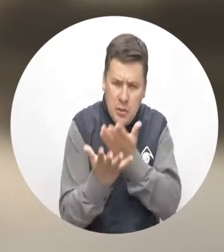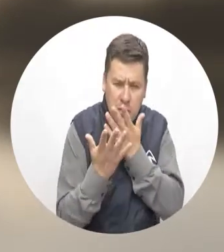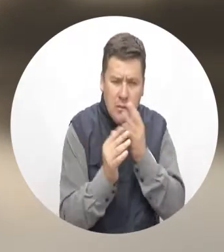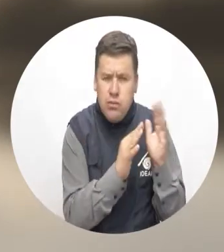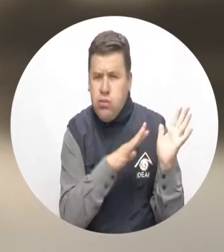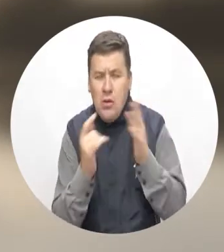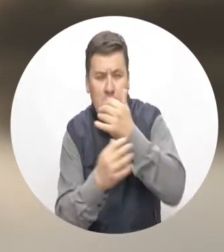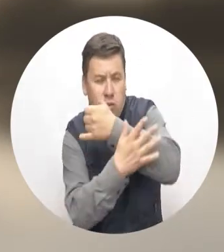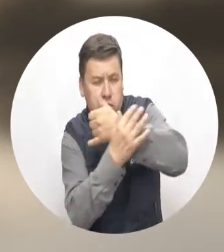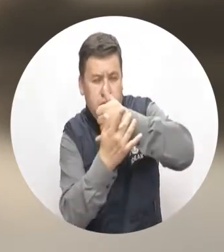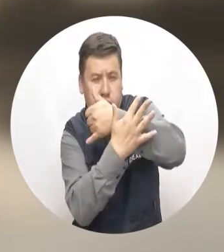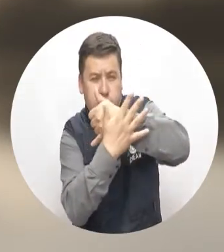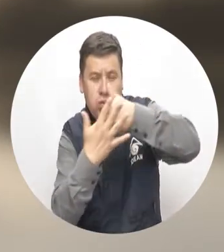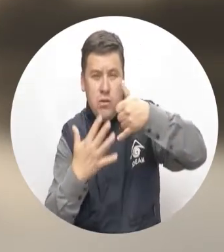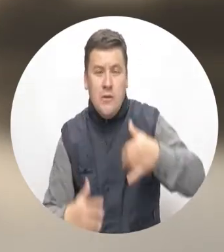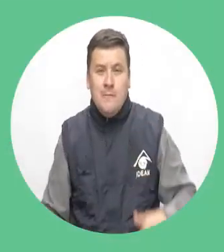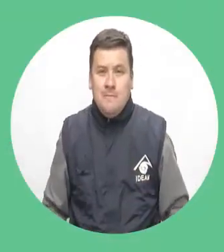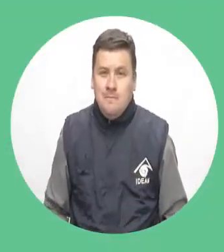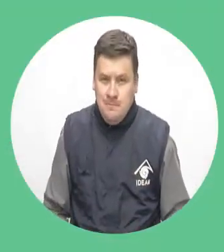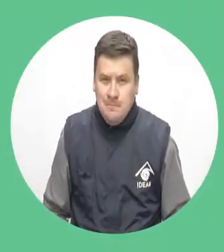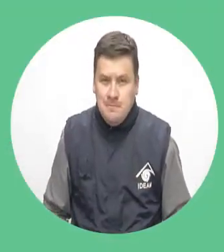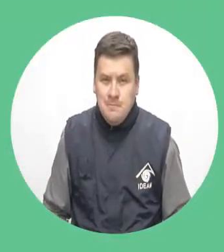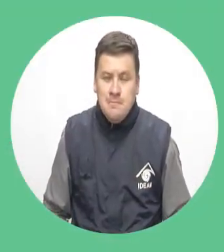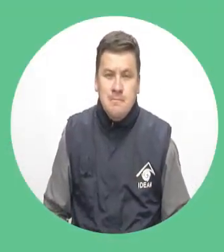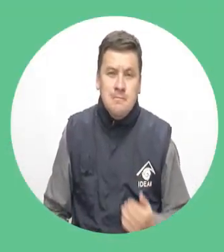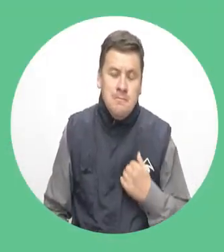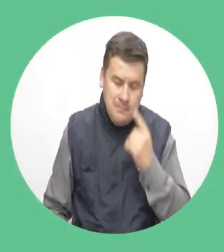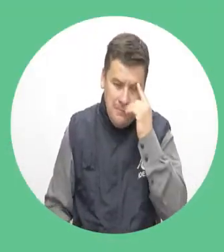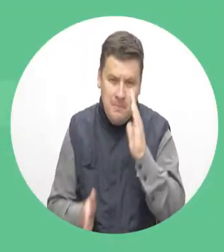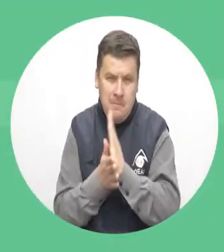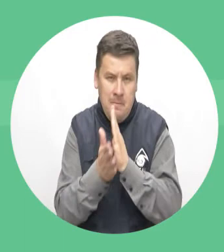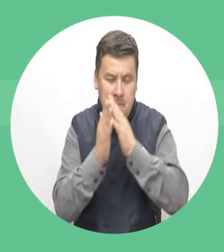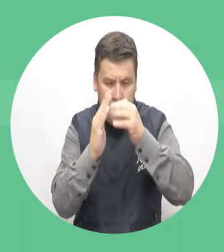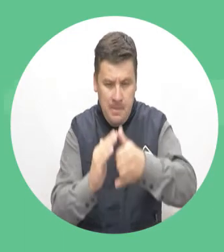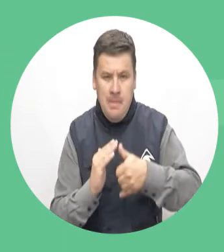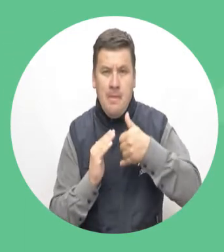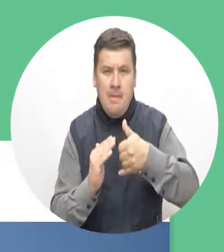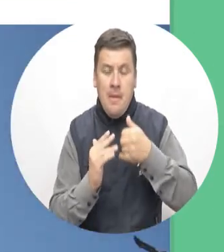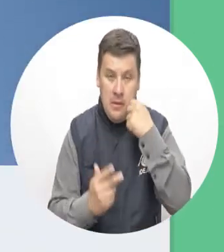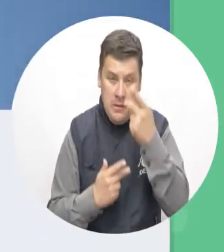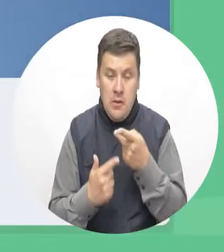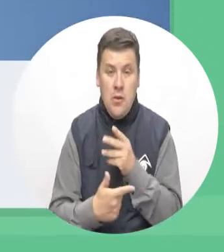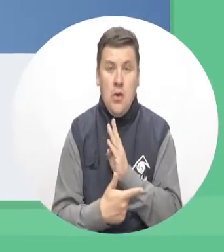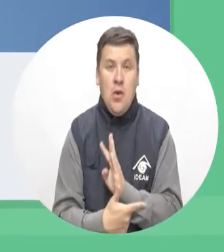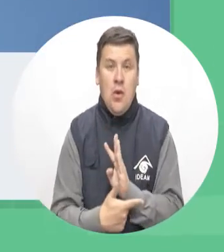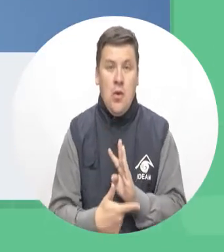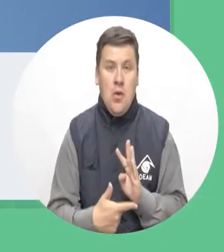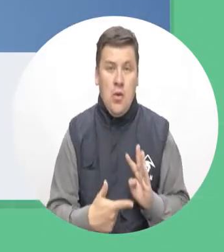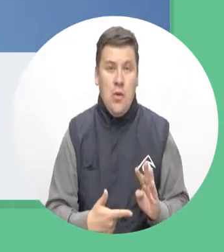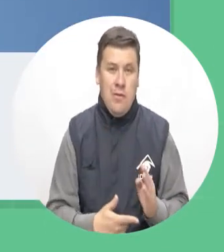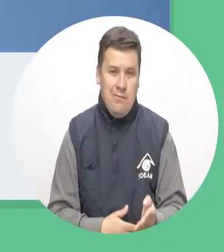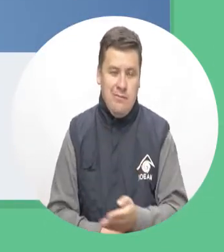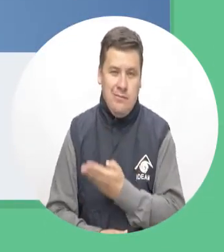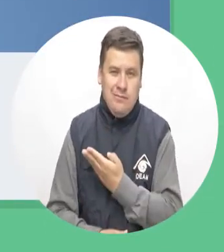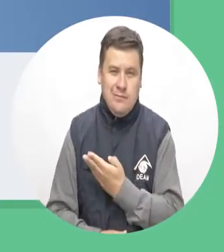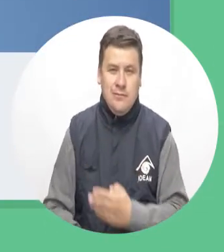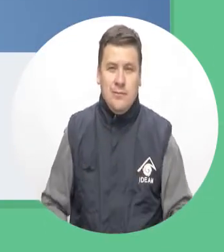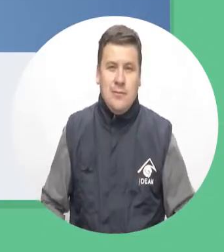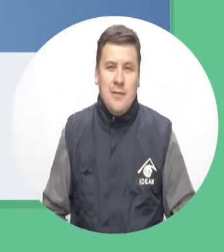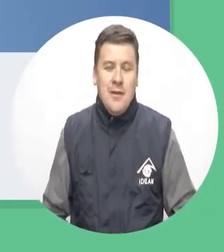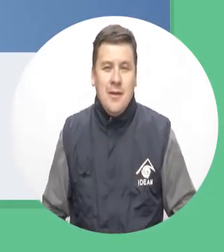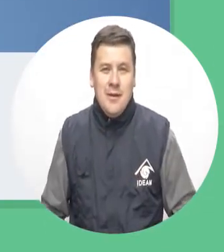oleaje y viento sobre el mar Caribe. Para mayor información sobre el pronóstico del tiempo, visítenos en www